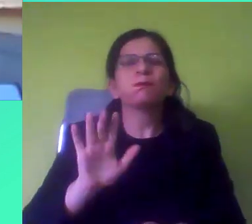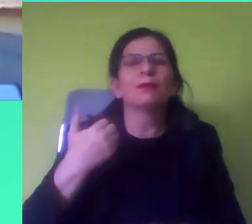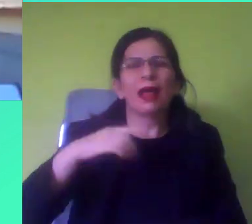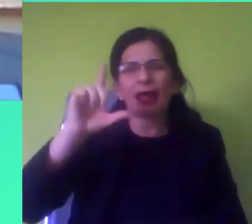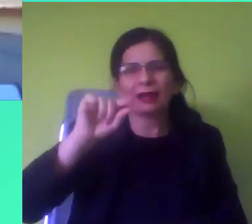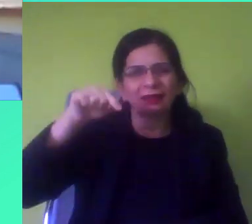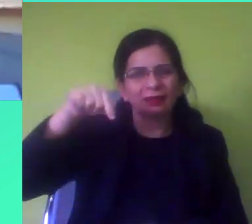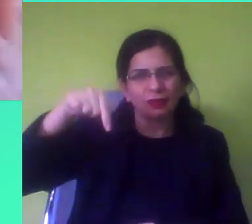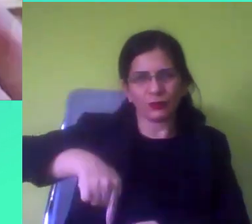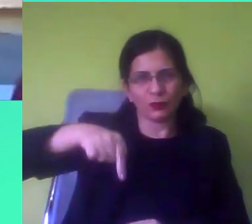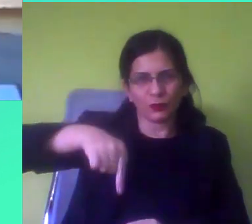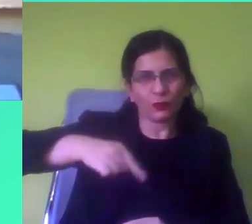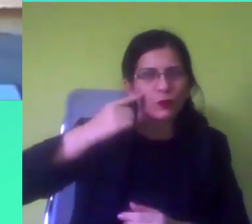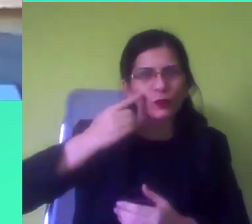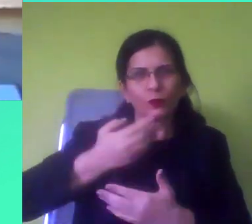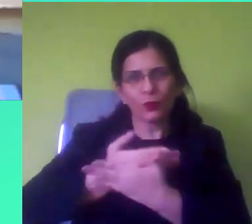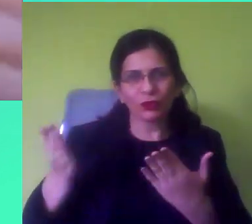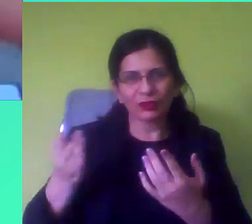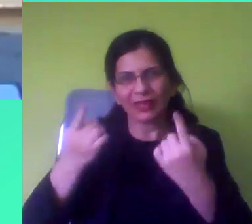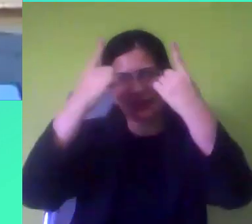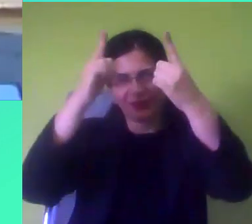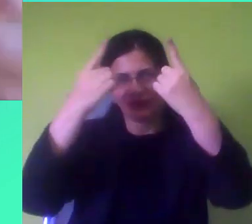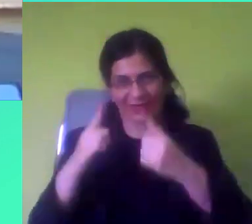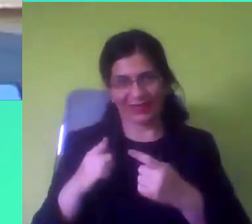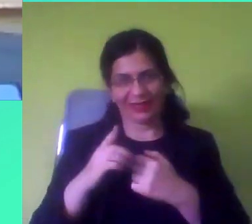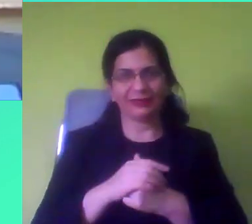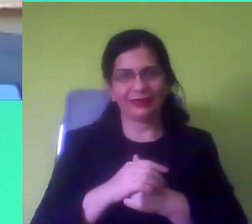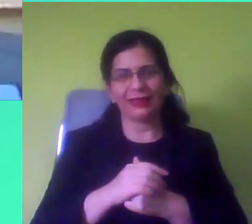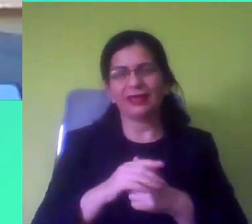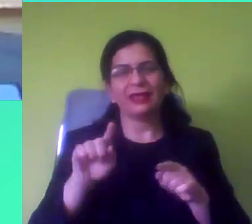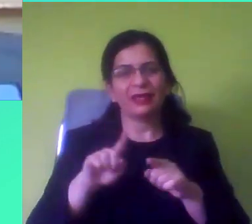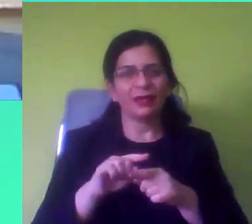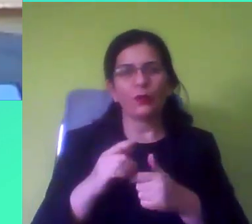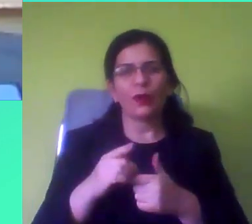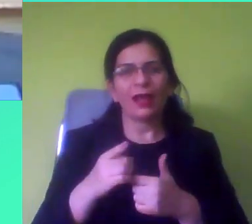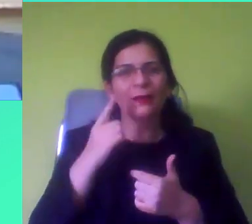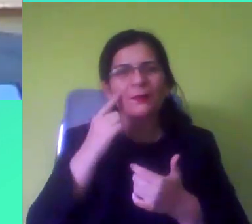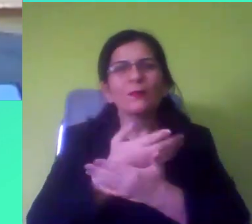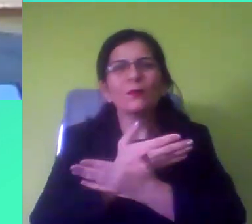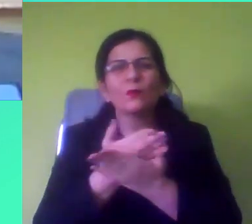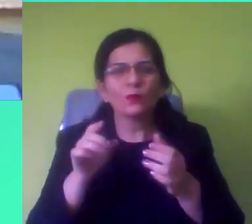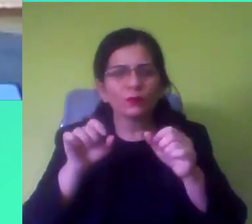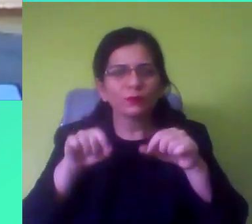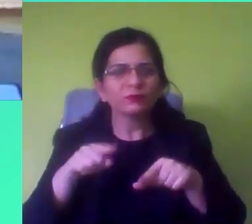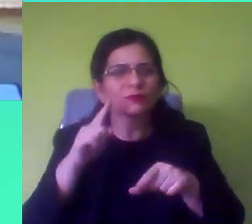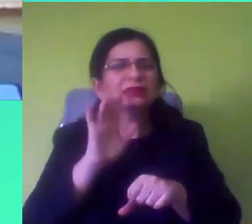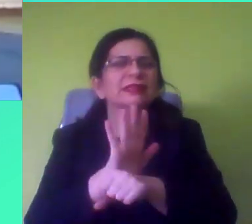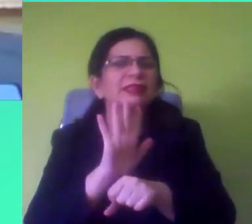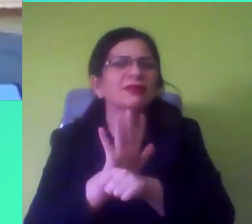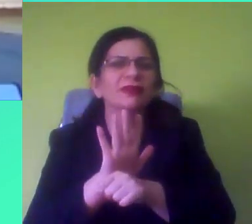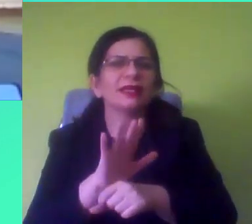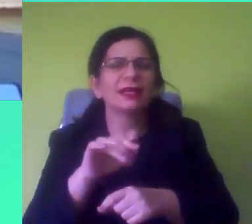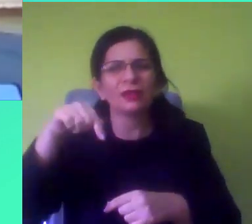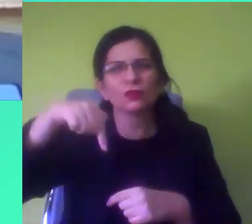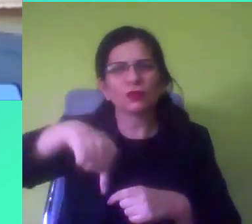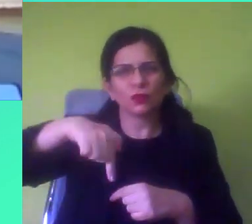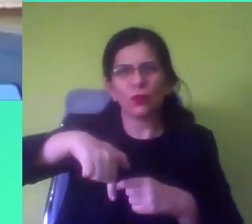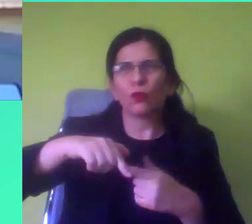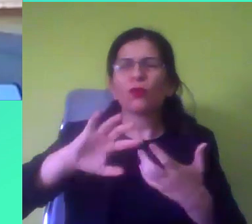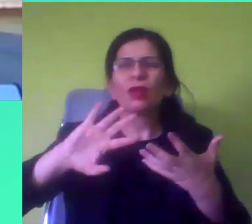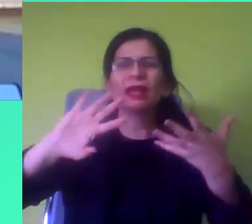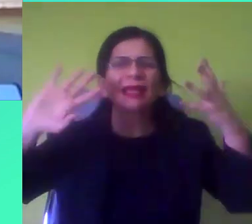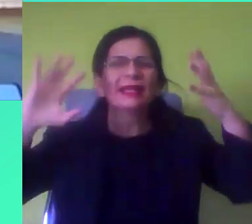en comparación con los Andes tropicales o los Andes centrales y Andes nortes, que nosotros en términos glaciológicos siempre los llamamos como